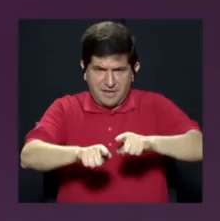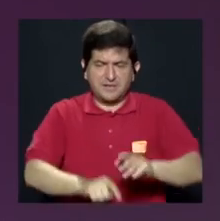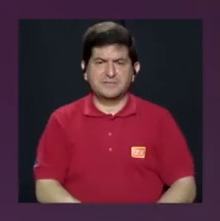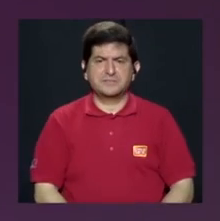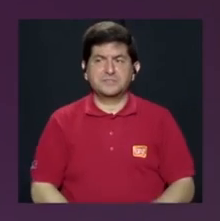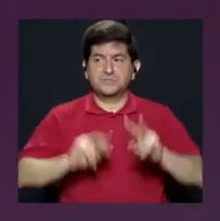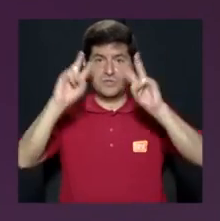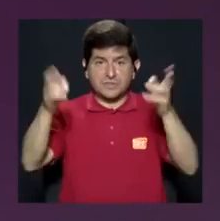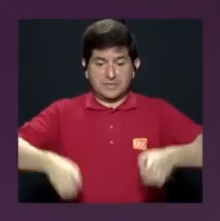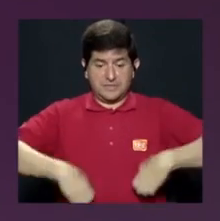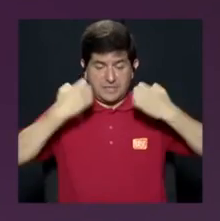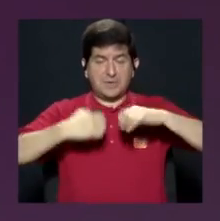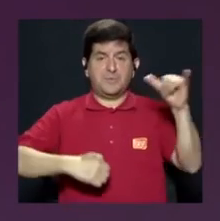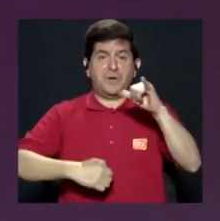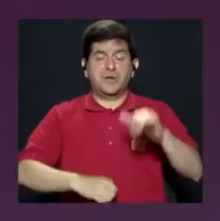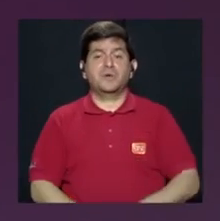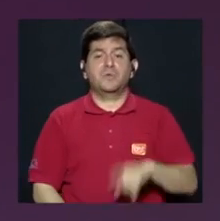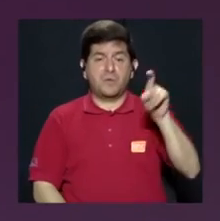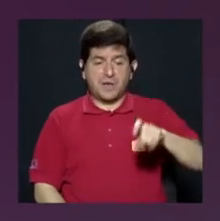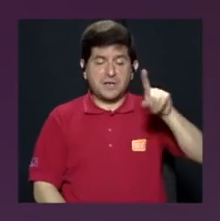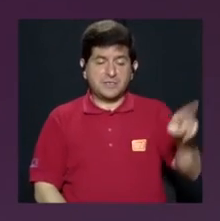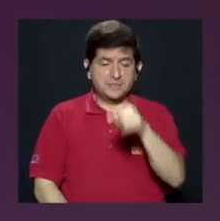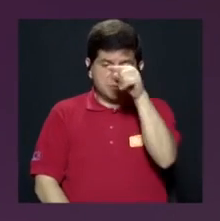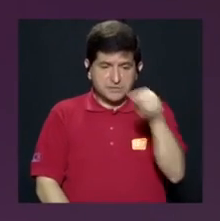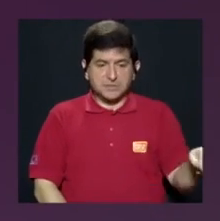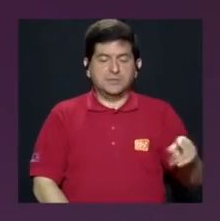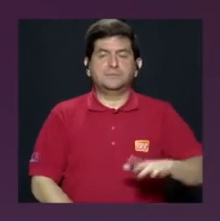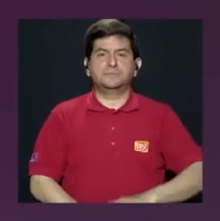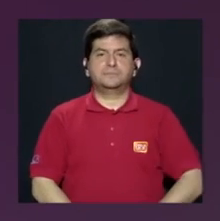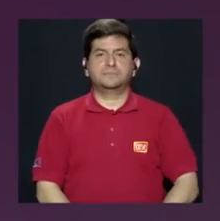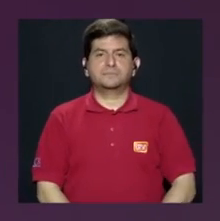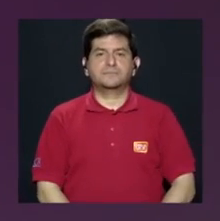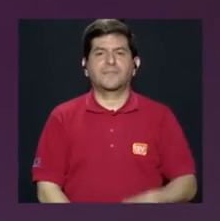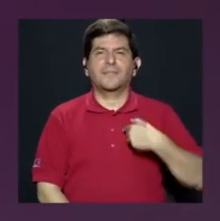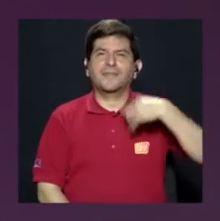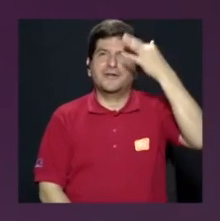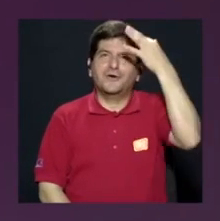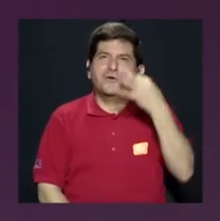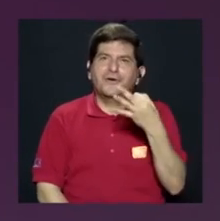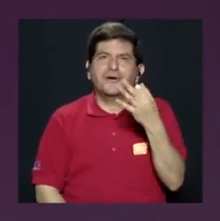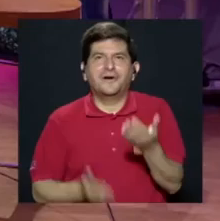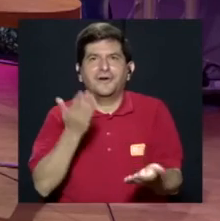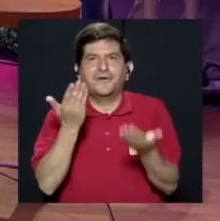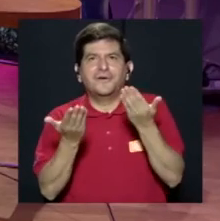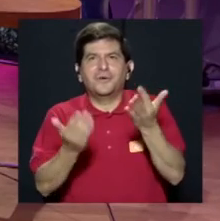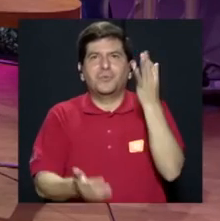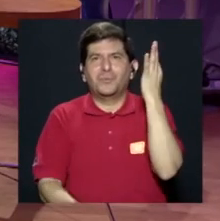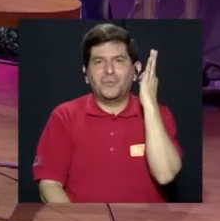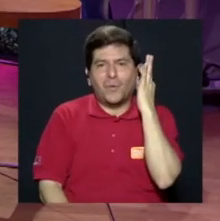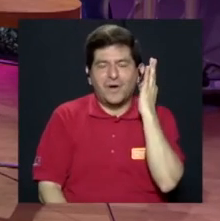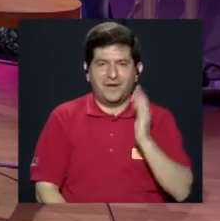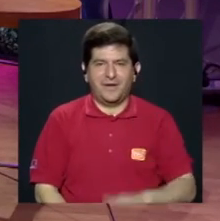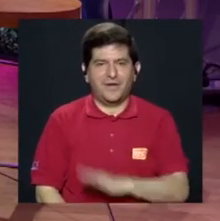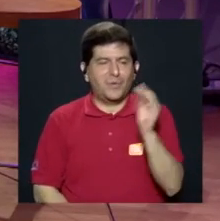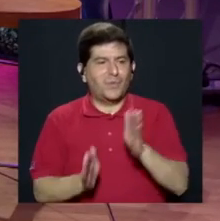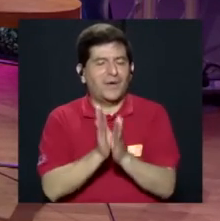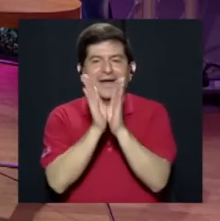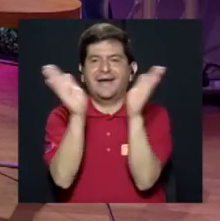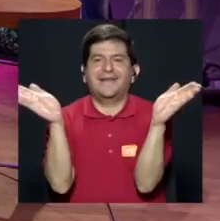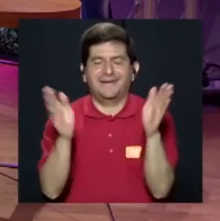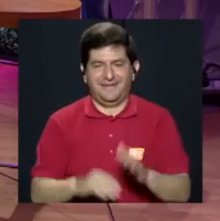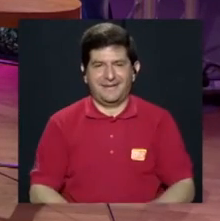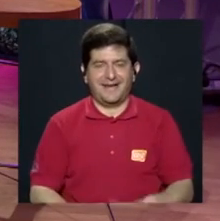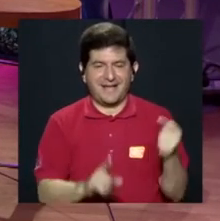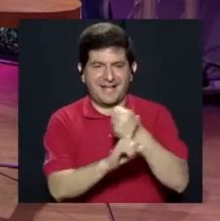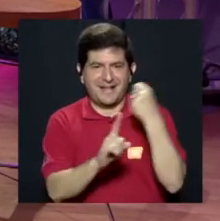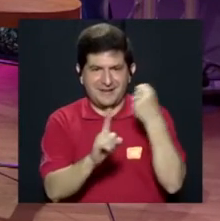que el tema existe y asumir de que hay que erradicar. A mí me parece que las mujeres, o en general, digamos, en este